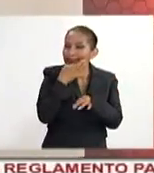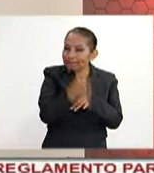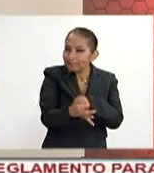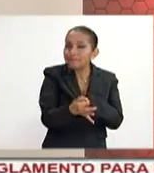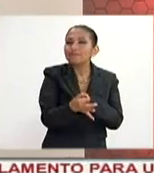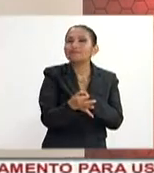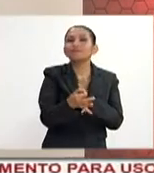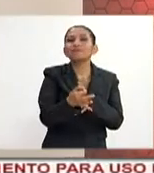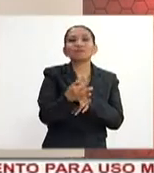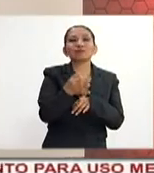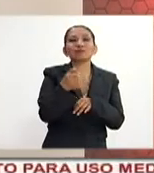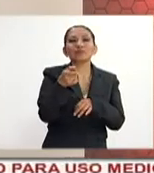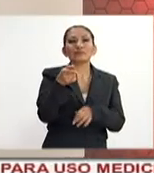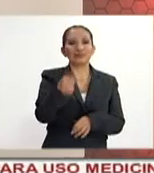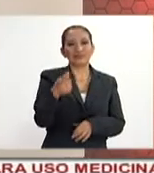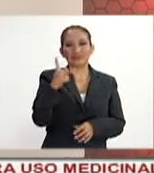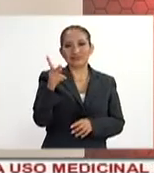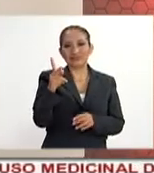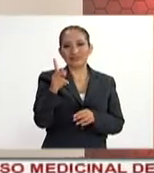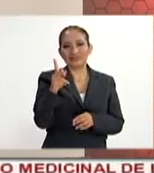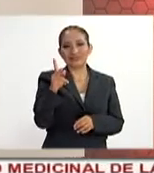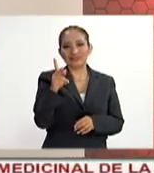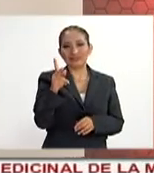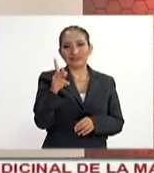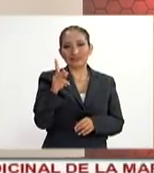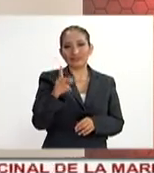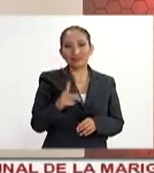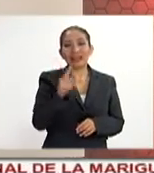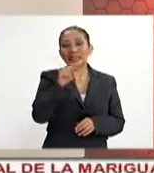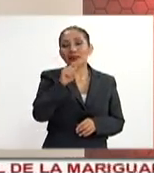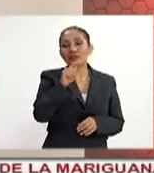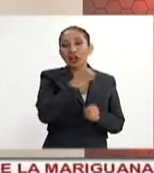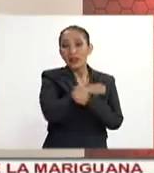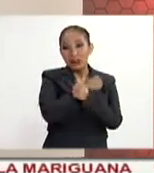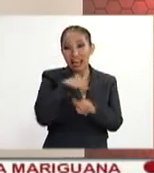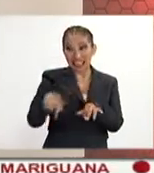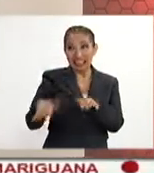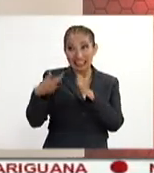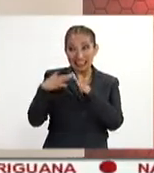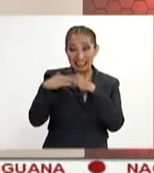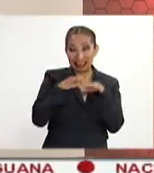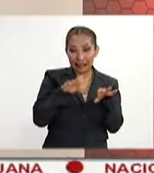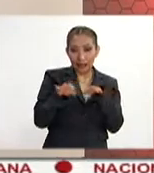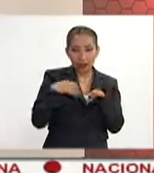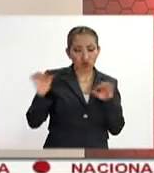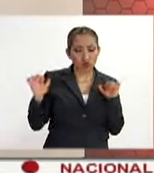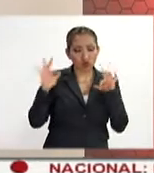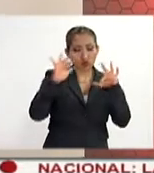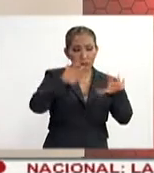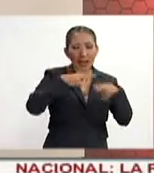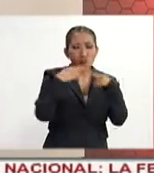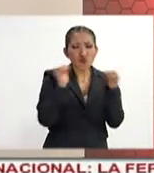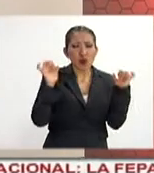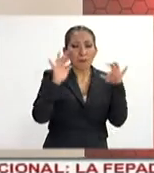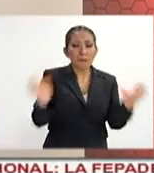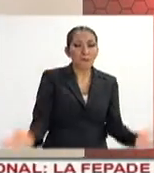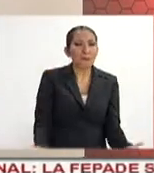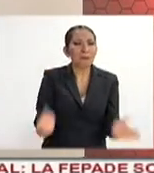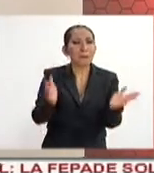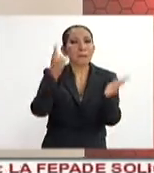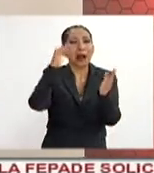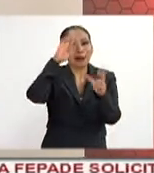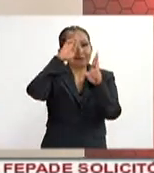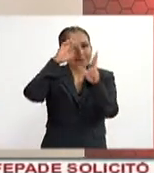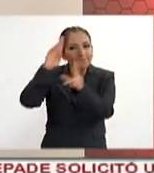comentarles que la Dirección General de Televisión Educativa, nuestra casa de trabajo, fue sede de un encuentro para fomentar